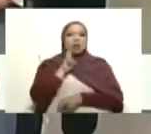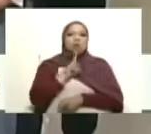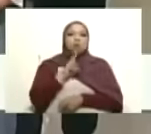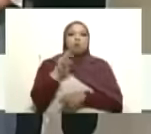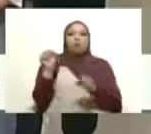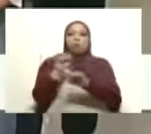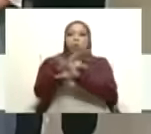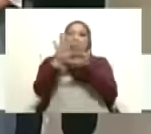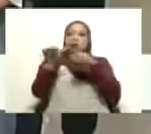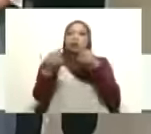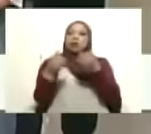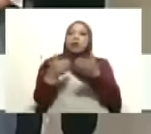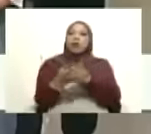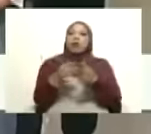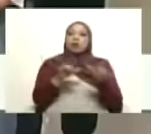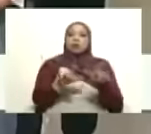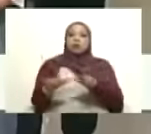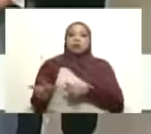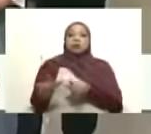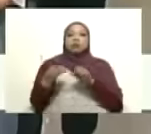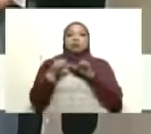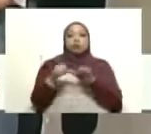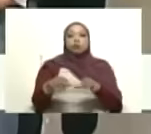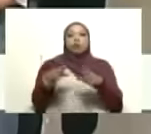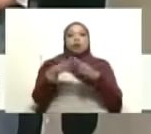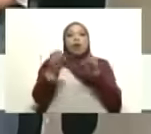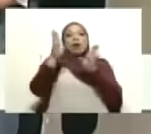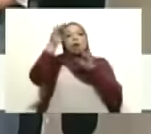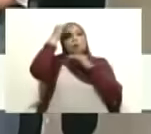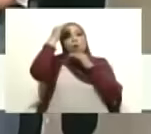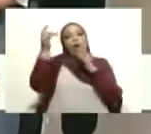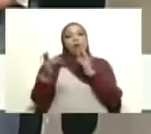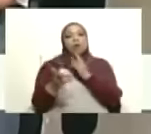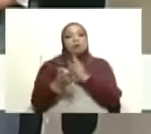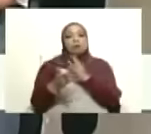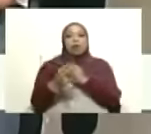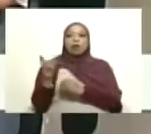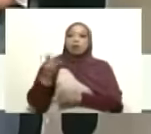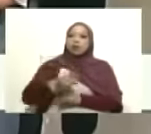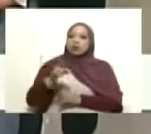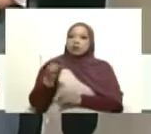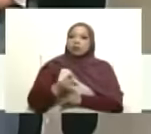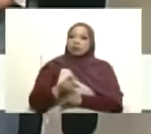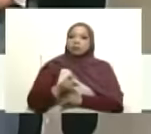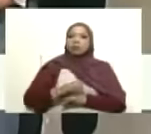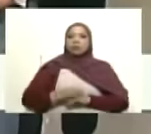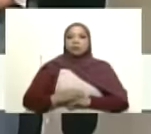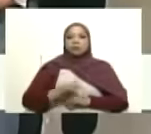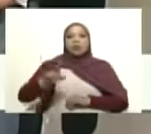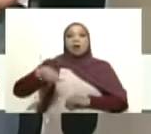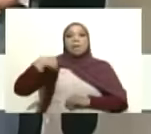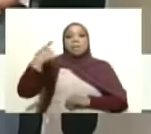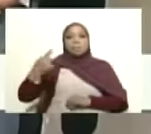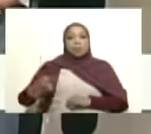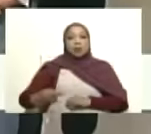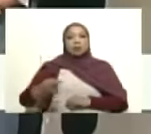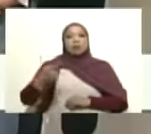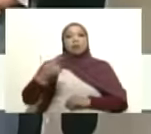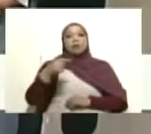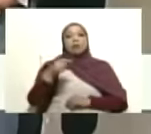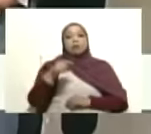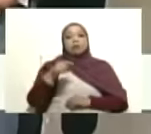puro, transparente, con toda la tecnología necesaria. Bueno, nos vemos mañana a